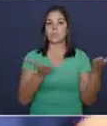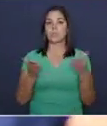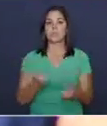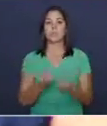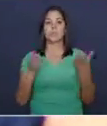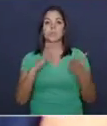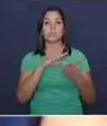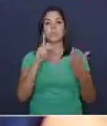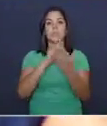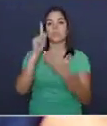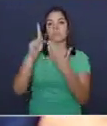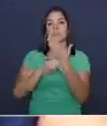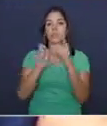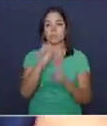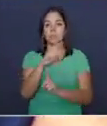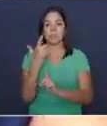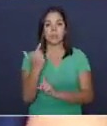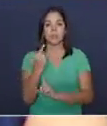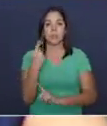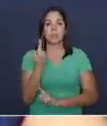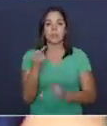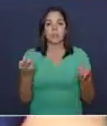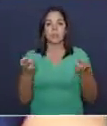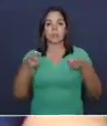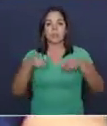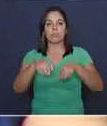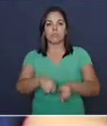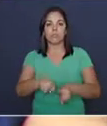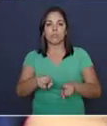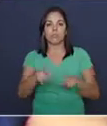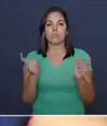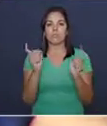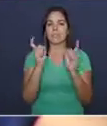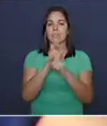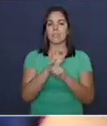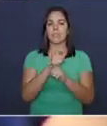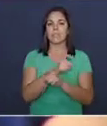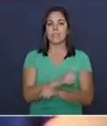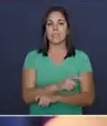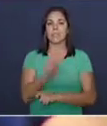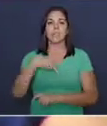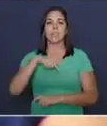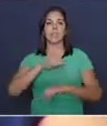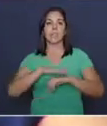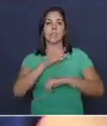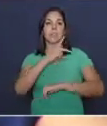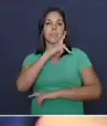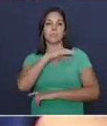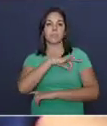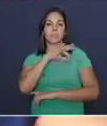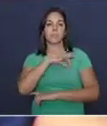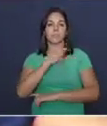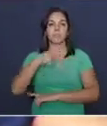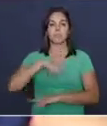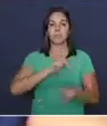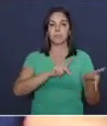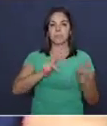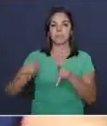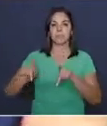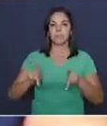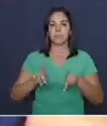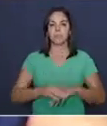los programas sociales solo tendría consecuencias gravísimas sobre el bienestar de nuestra gente.